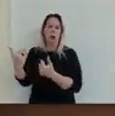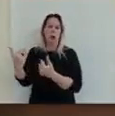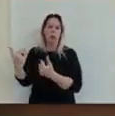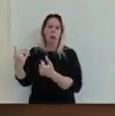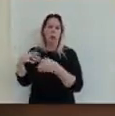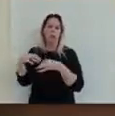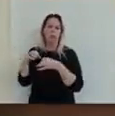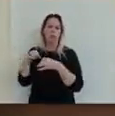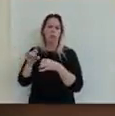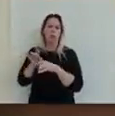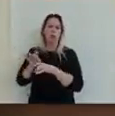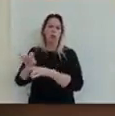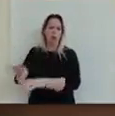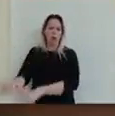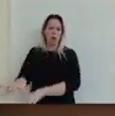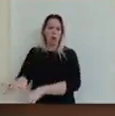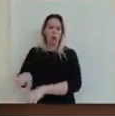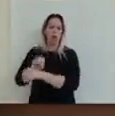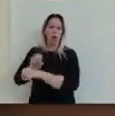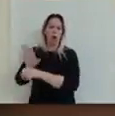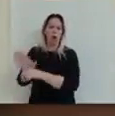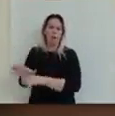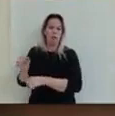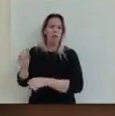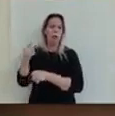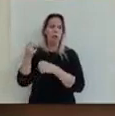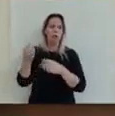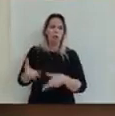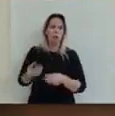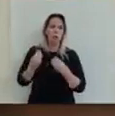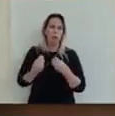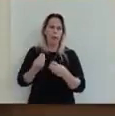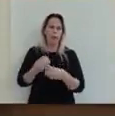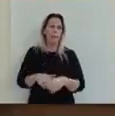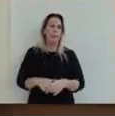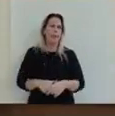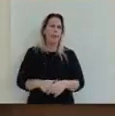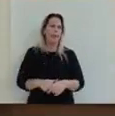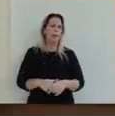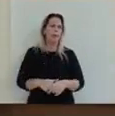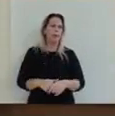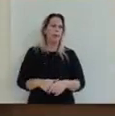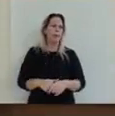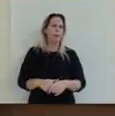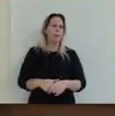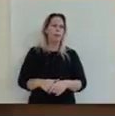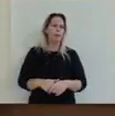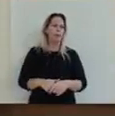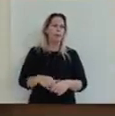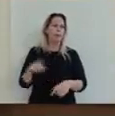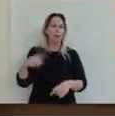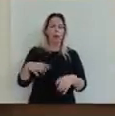de la prevención que deberían hacer. Después hicimos reuniones con el hospital,